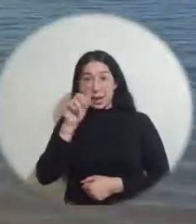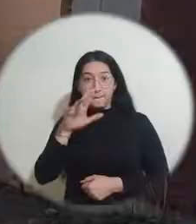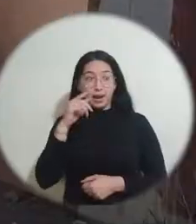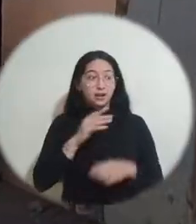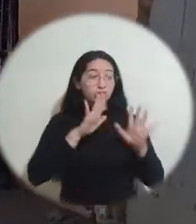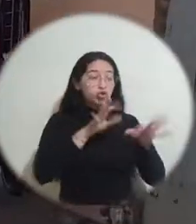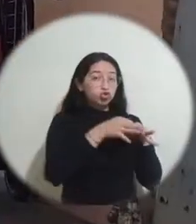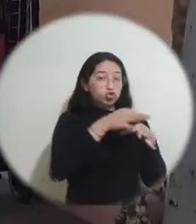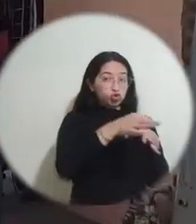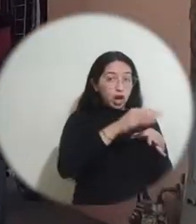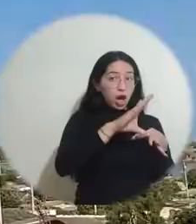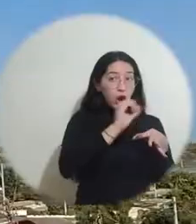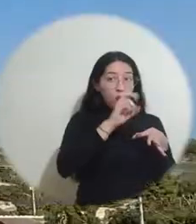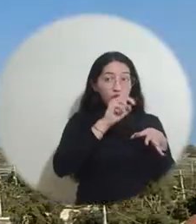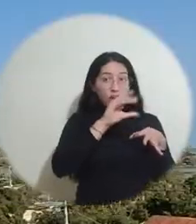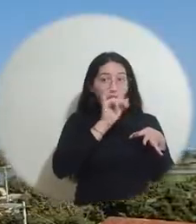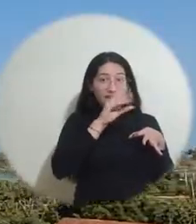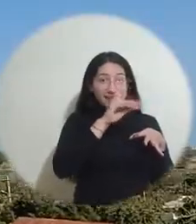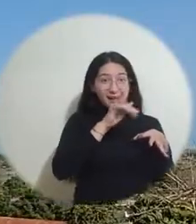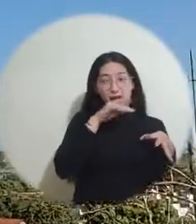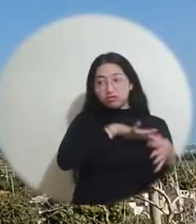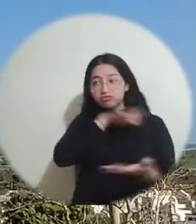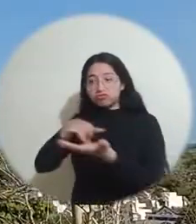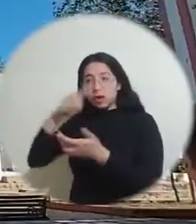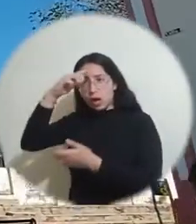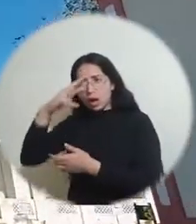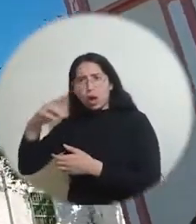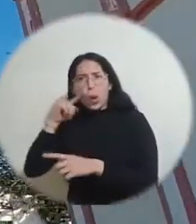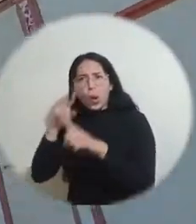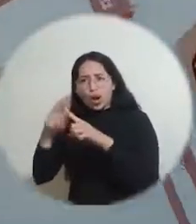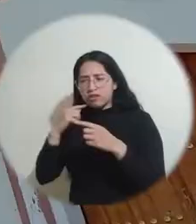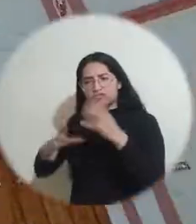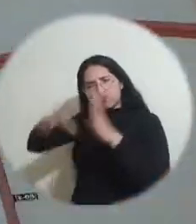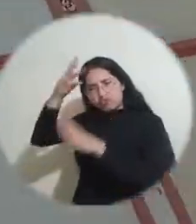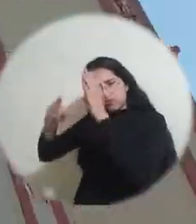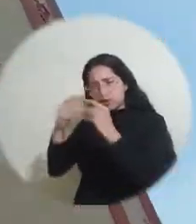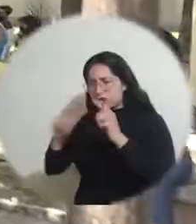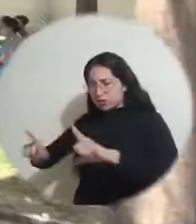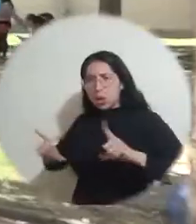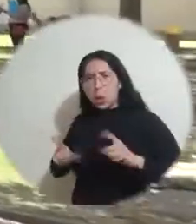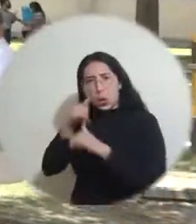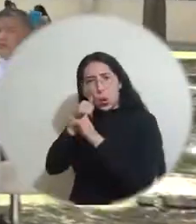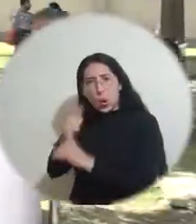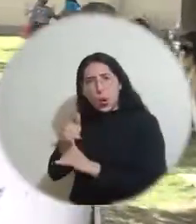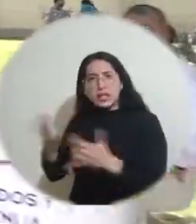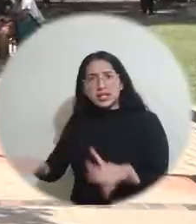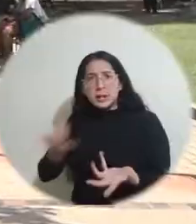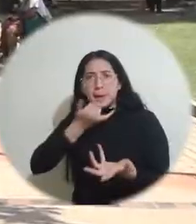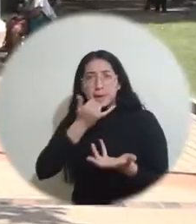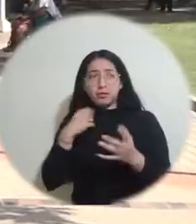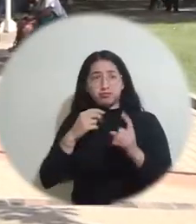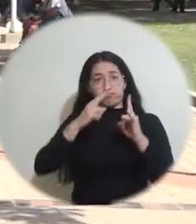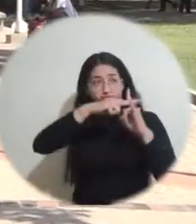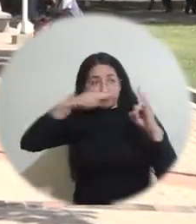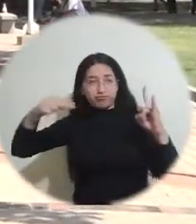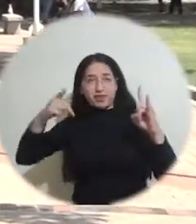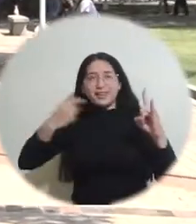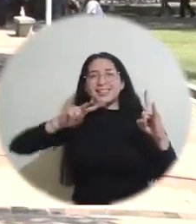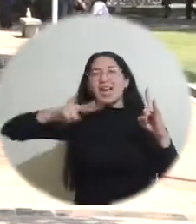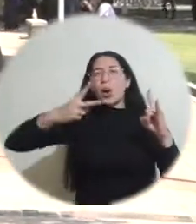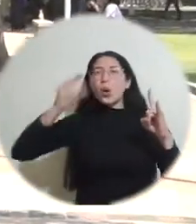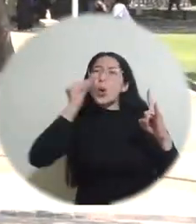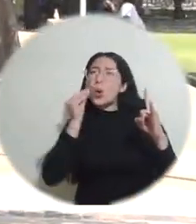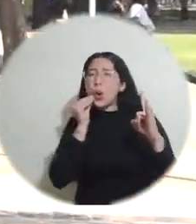Cuando Isamar Escalante llegó desde Concordia Magdalena a Santa Marta para convertirse en ingeniera, la Universidad del Magdalena fue su segundo